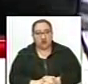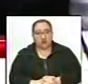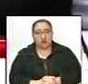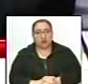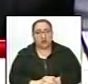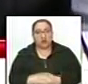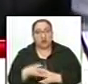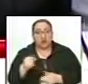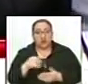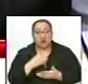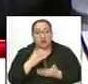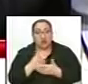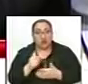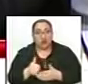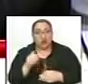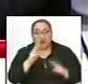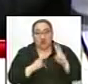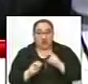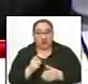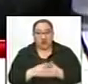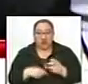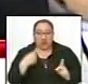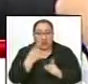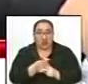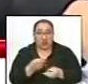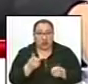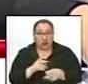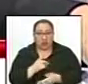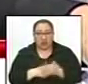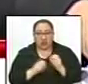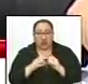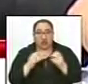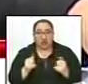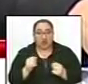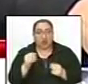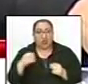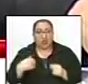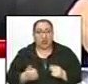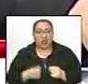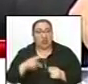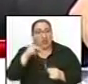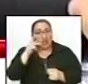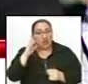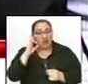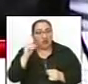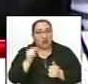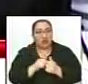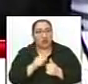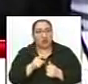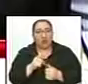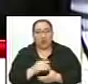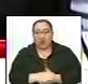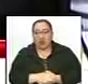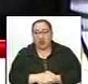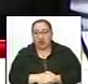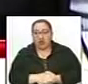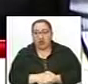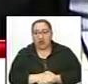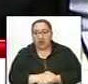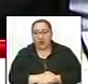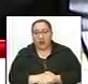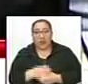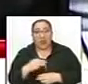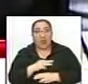de por medio hay una investigación, inclusive, que llega al extremo de que el día de hoy la señora Keiko Fujimori está con una medida del